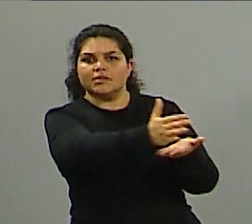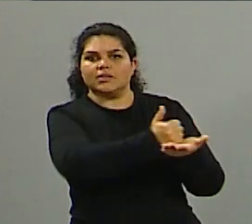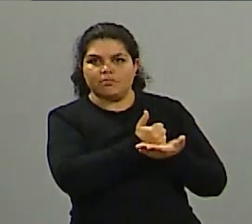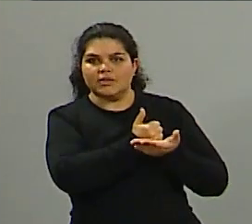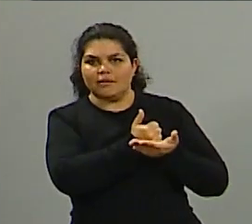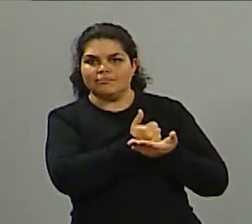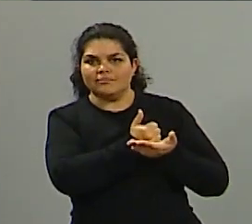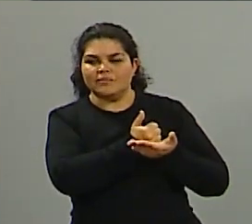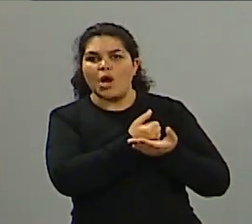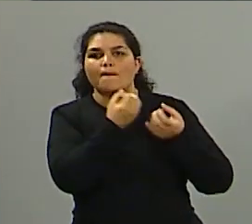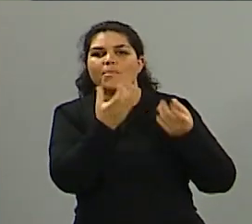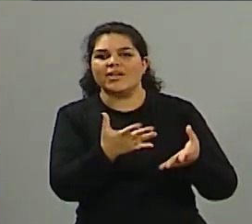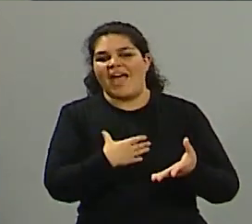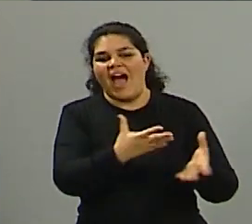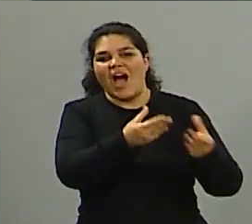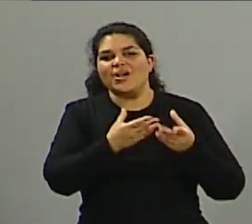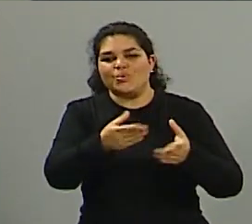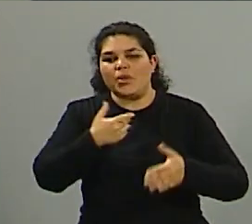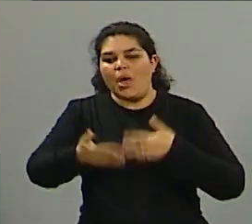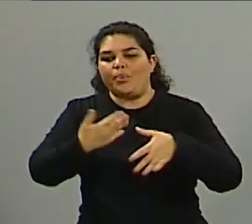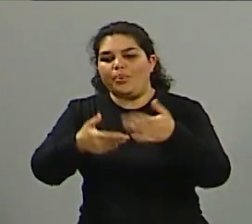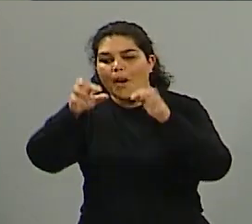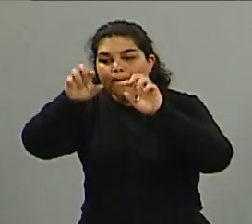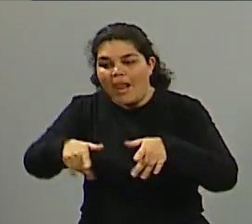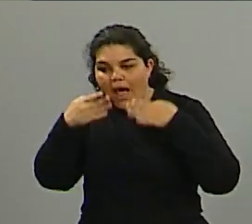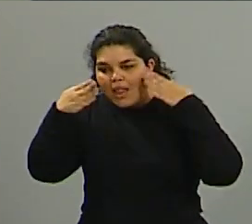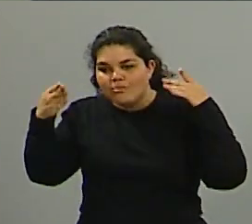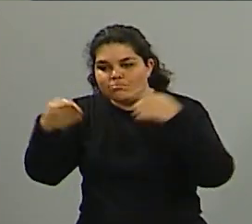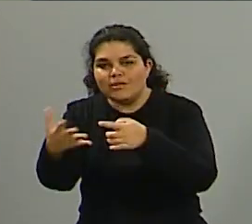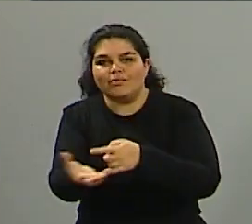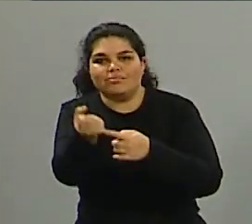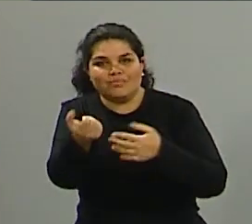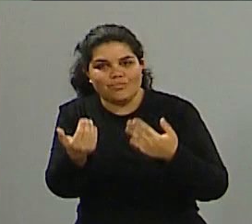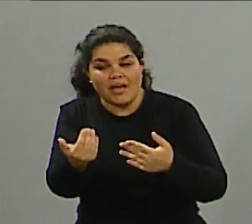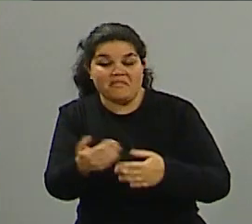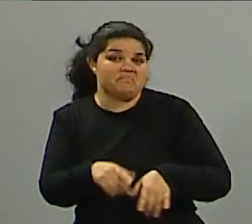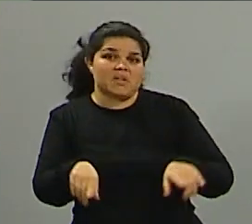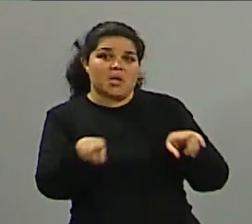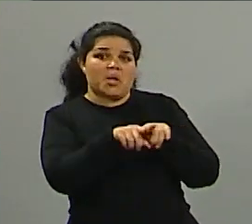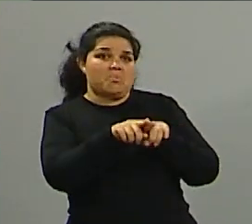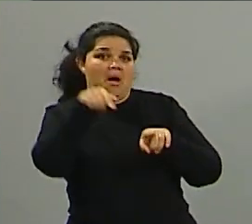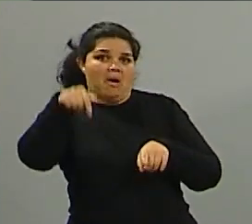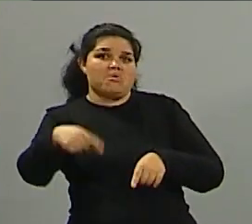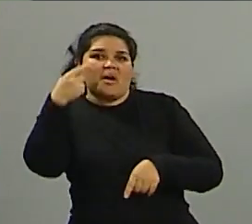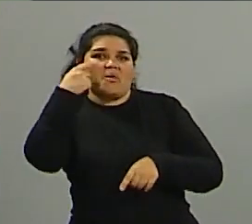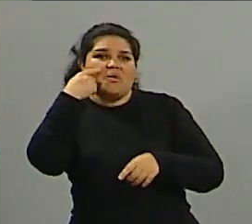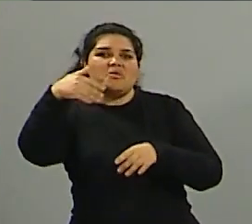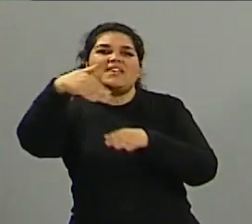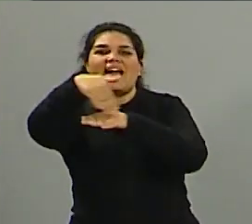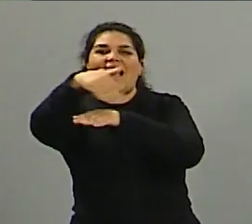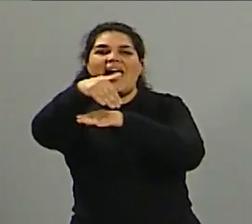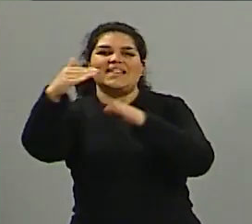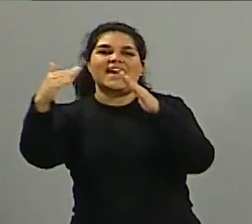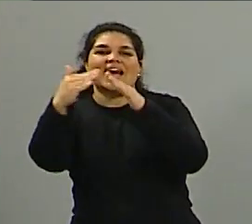o como parte del Museo de la Casa de San Martín, ¿no? Es donde va a habitar mientras su transición